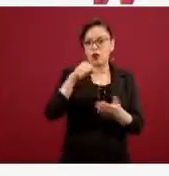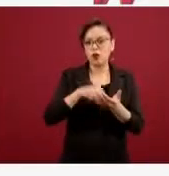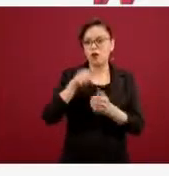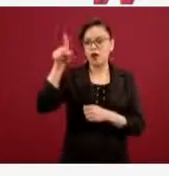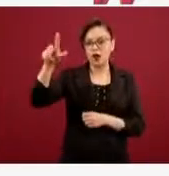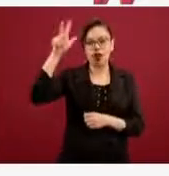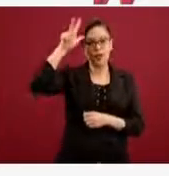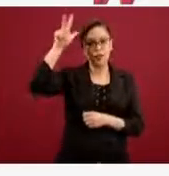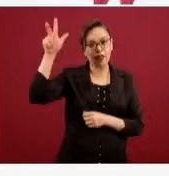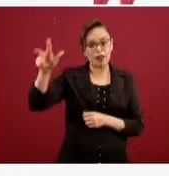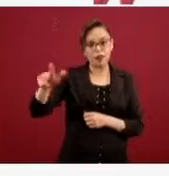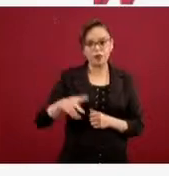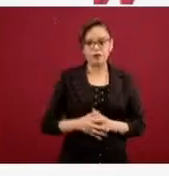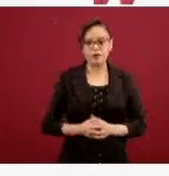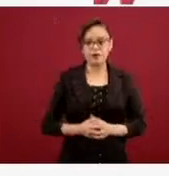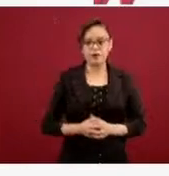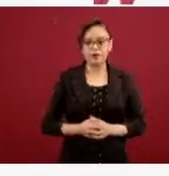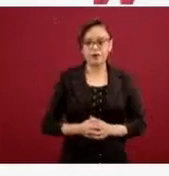Hidalgo.